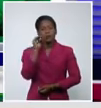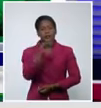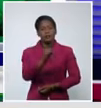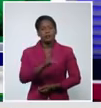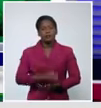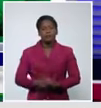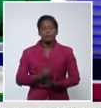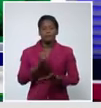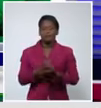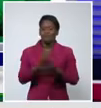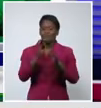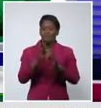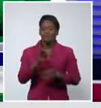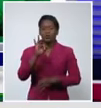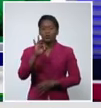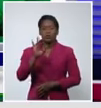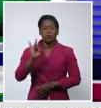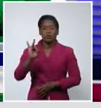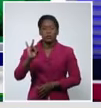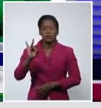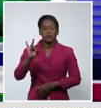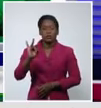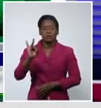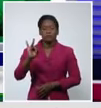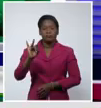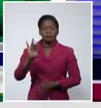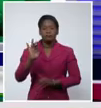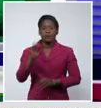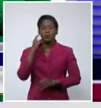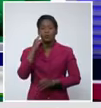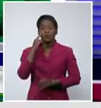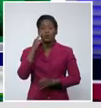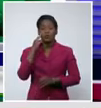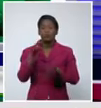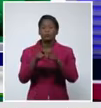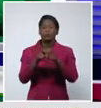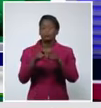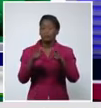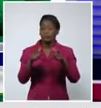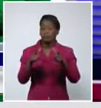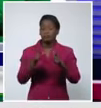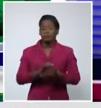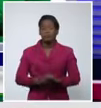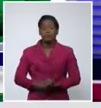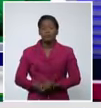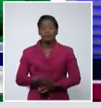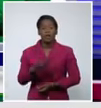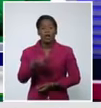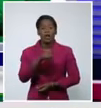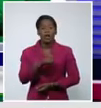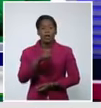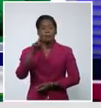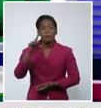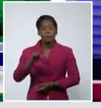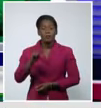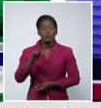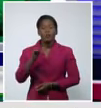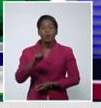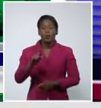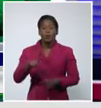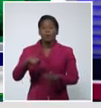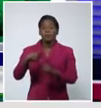confirmados, 87, incluso 12 más que el día de ayer. Mucho